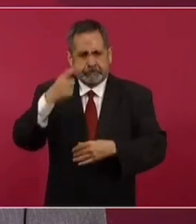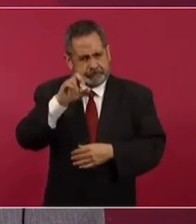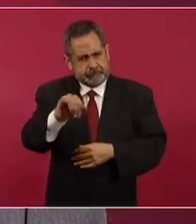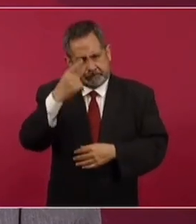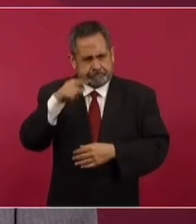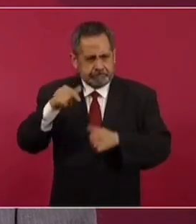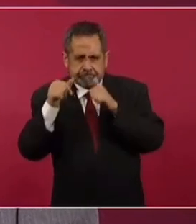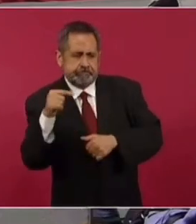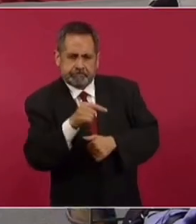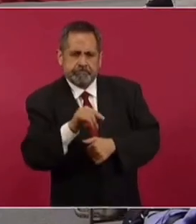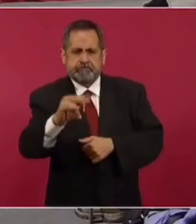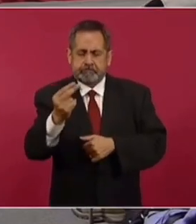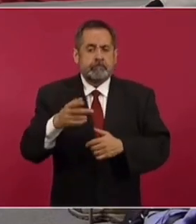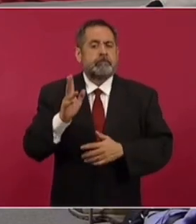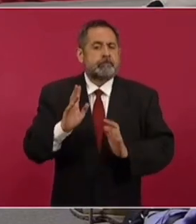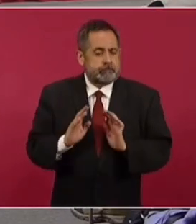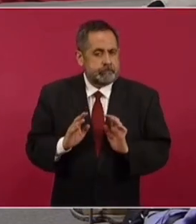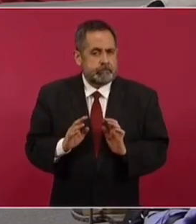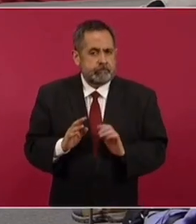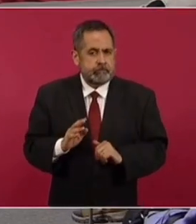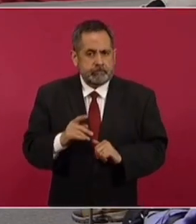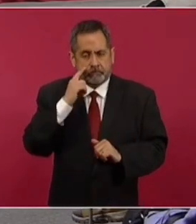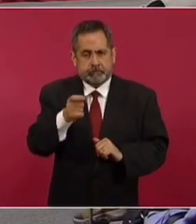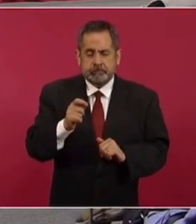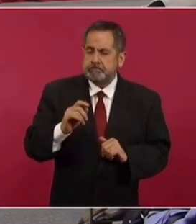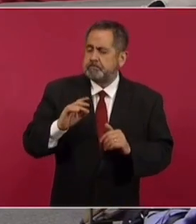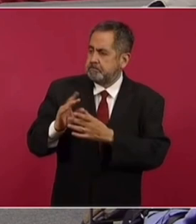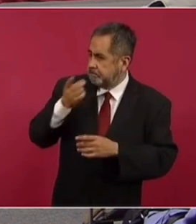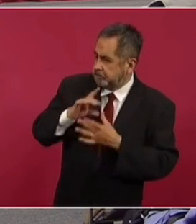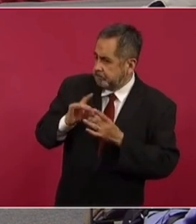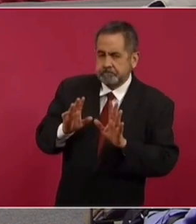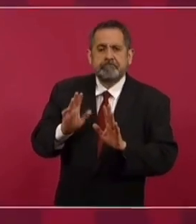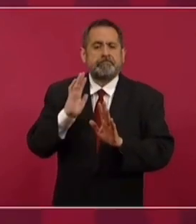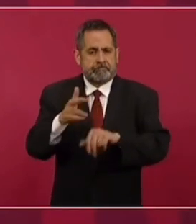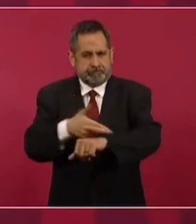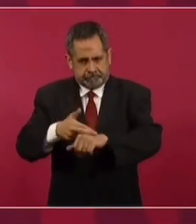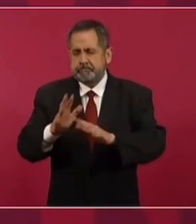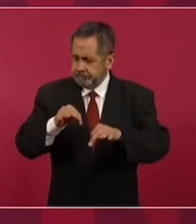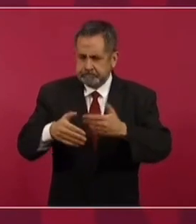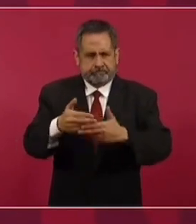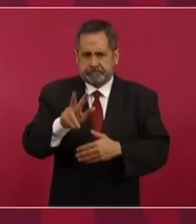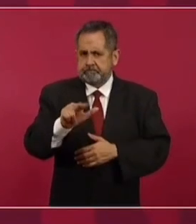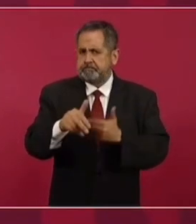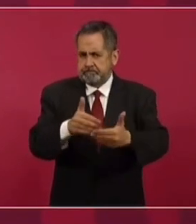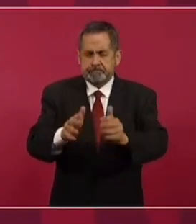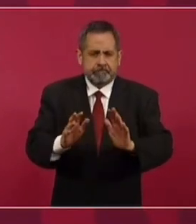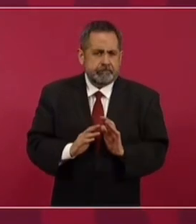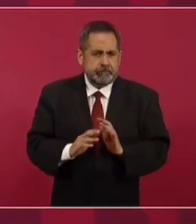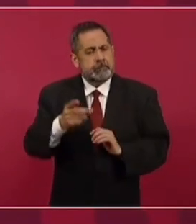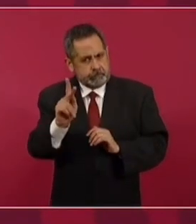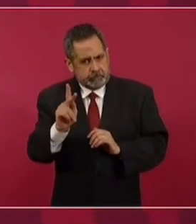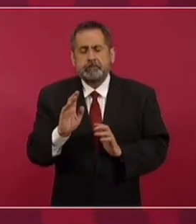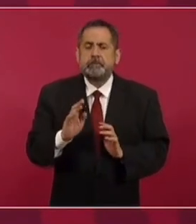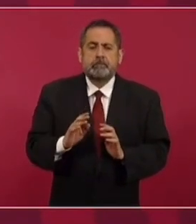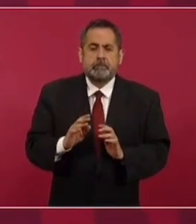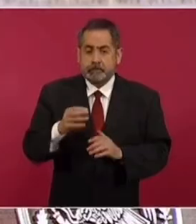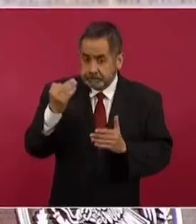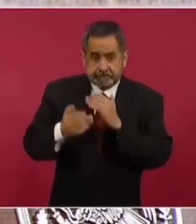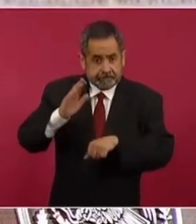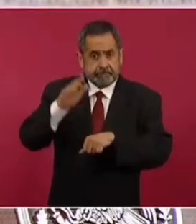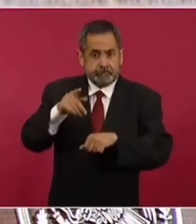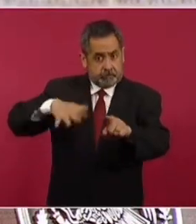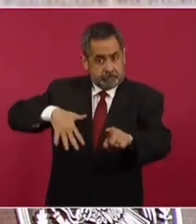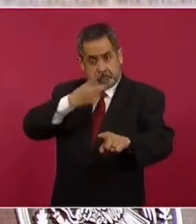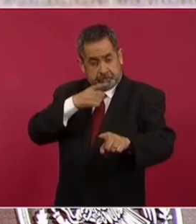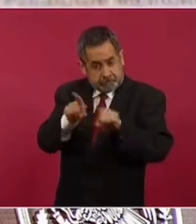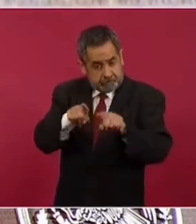para atender estas demandas. Pero ya, según tengo información, se está trabajando. Sin embargo, si hace falta más,